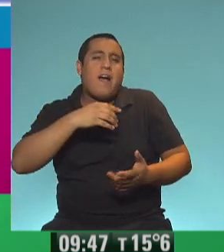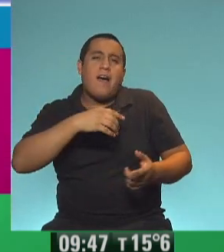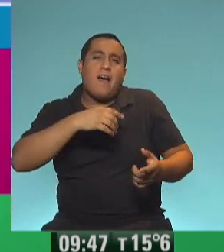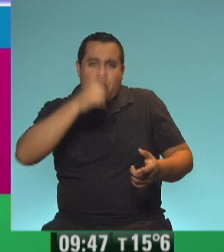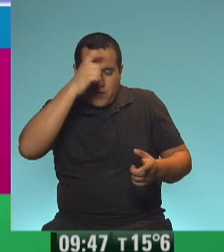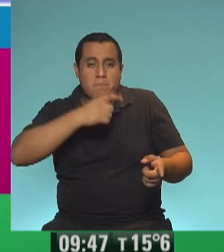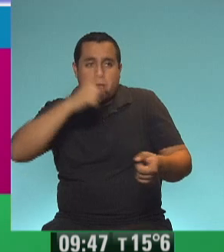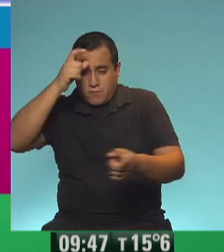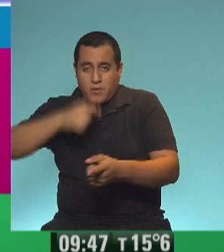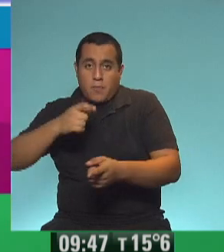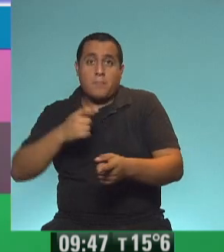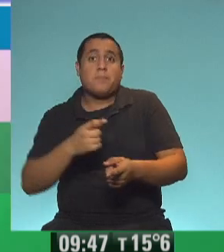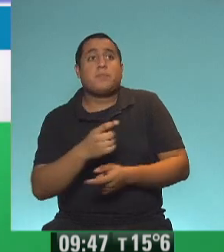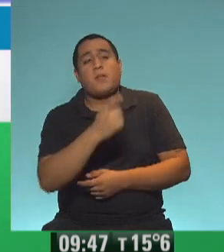cuartel,